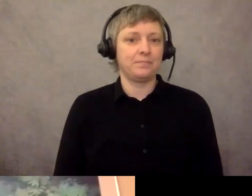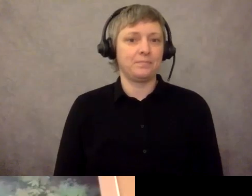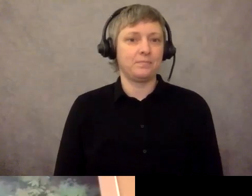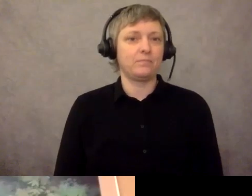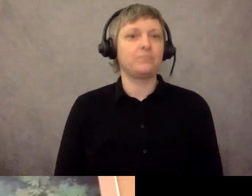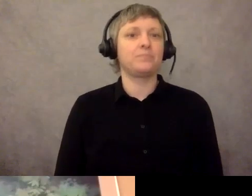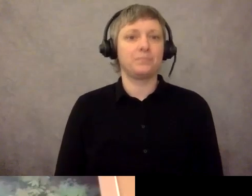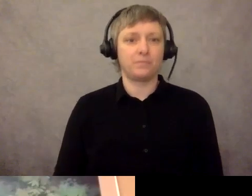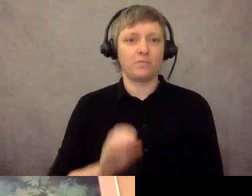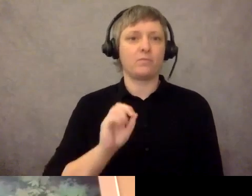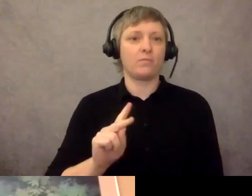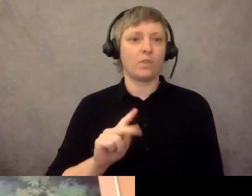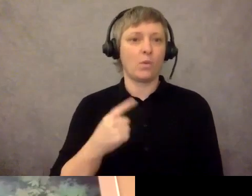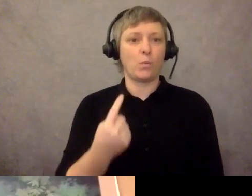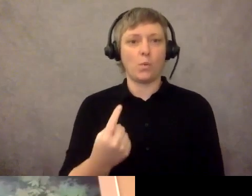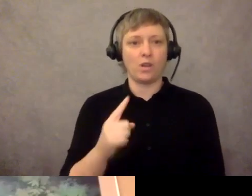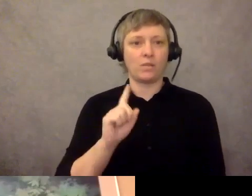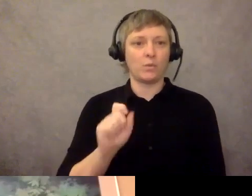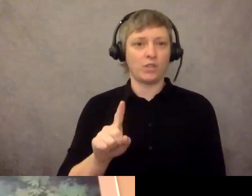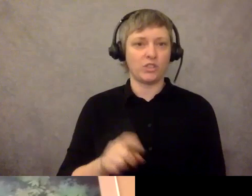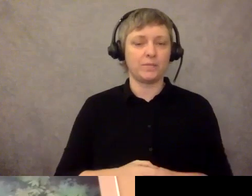Okay, tenemos una pregunta.